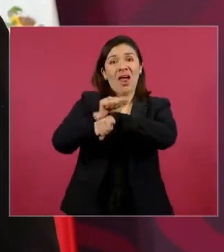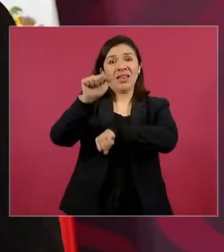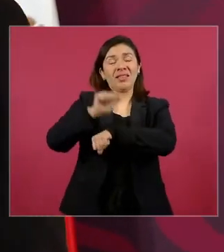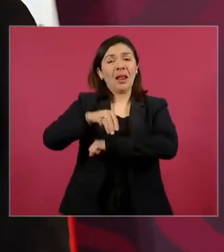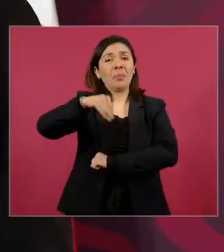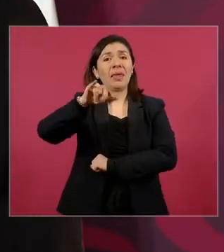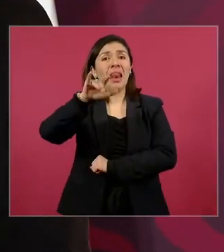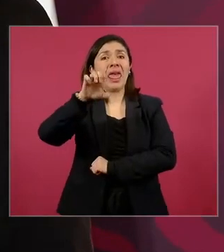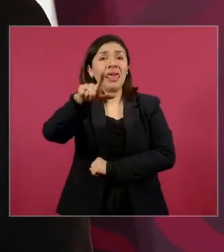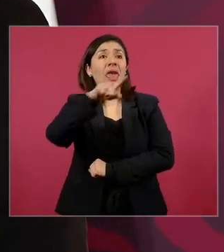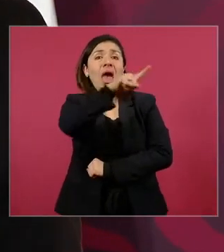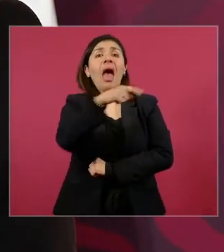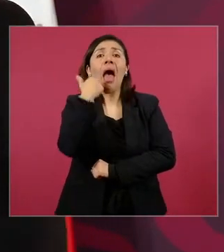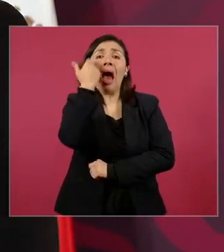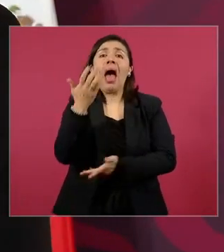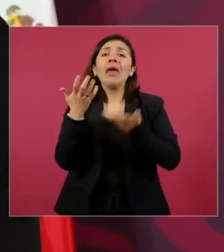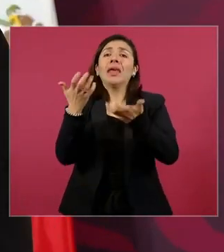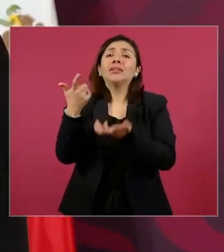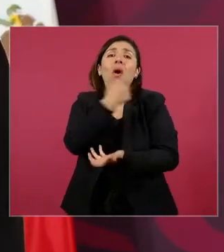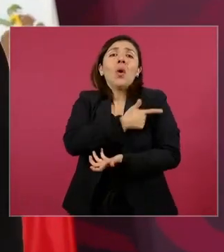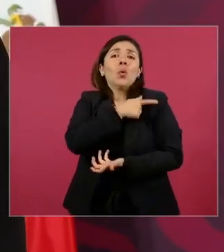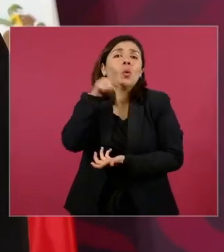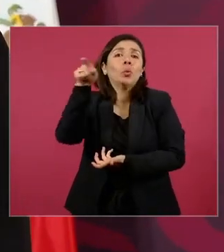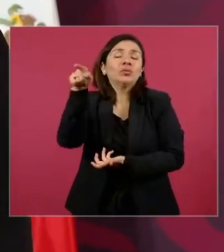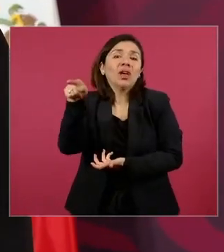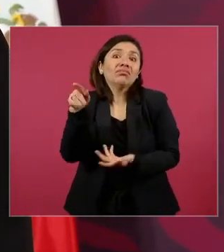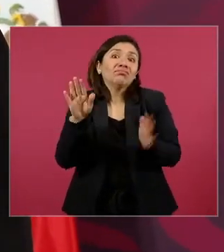Pues cada quien tiene